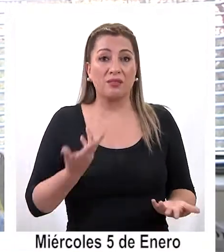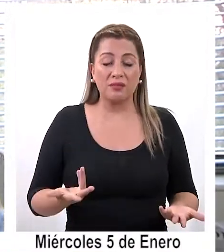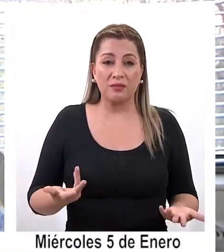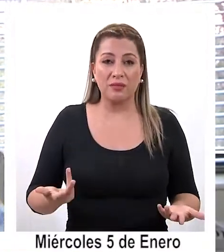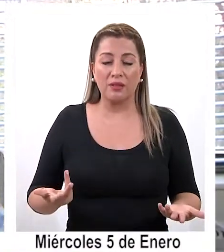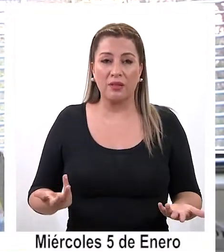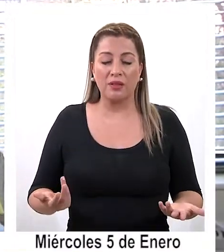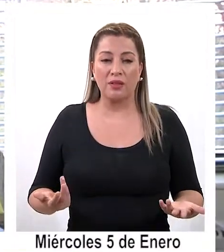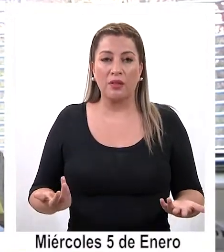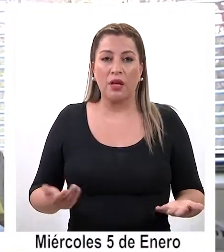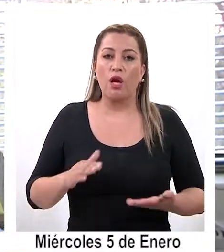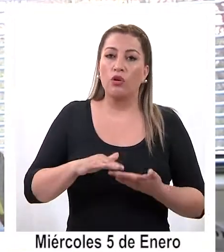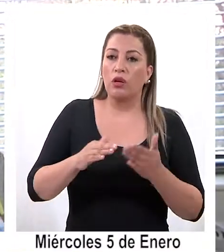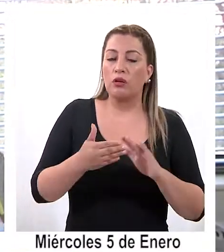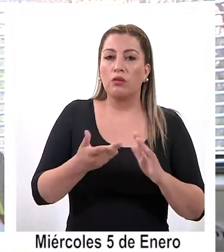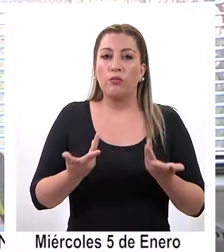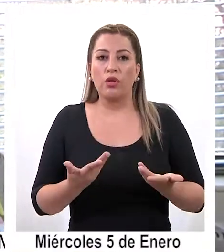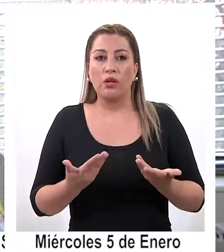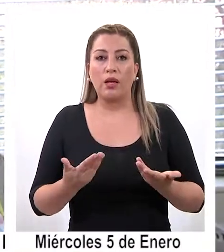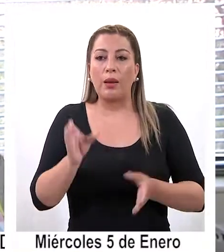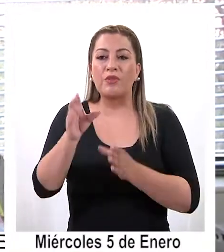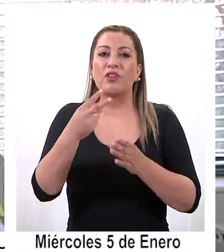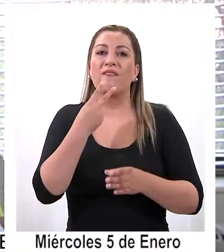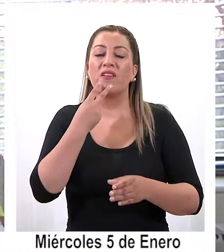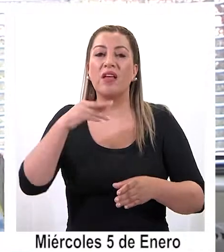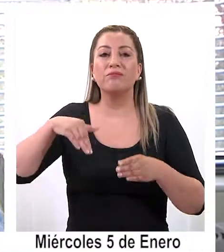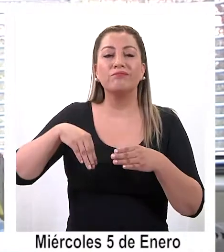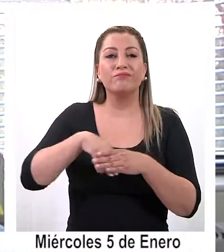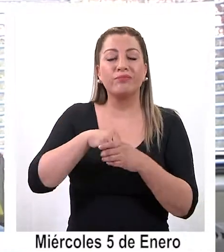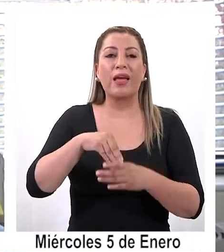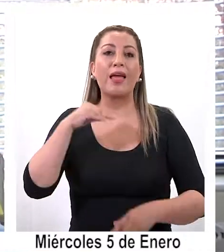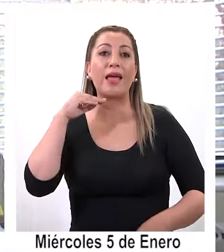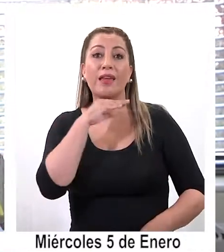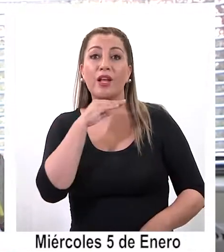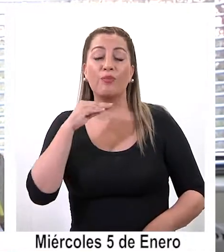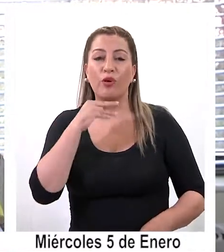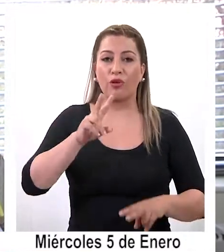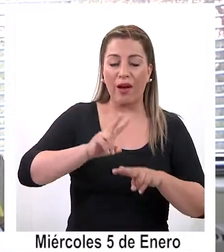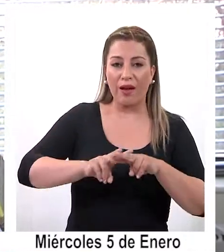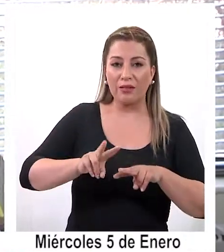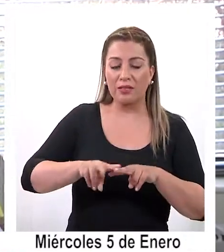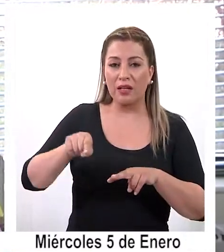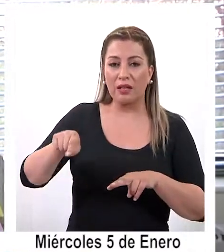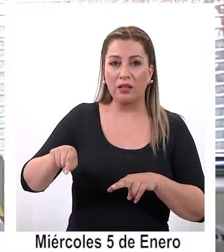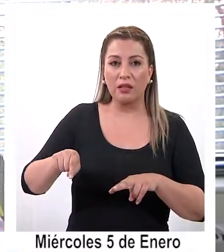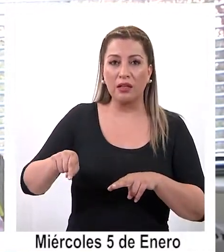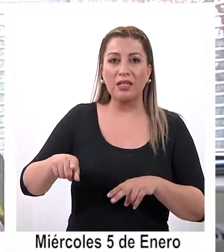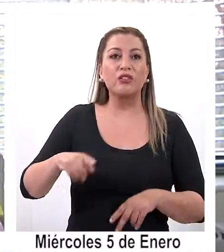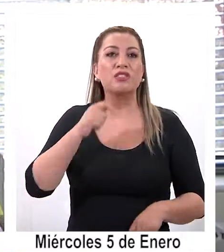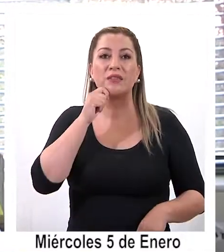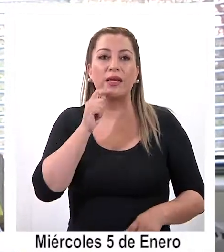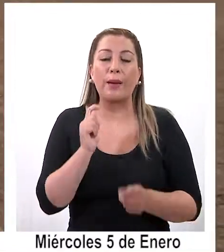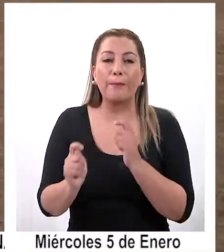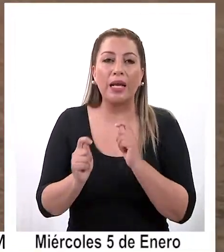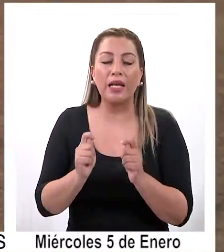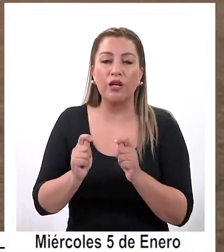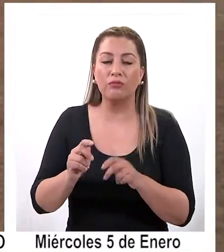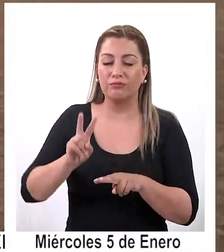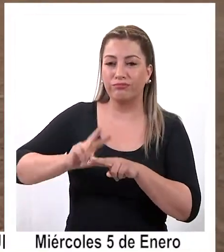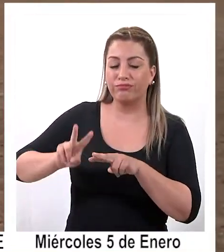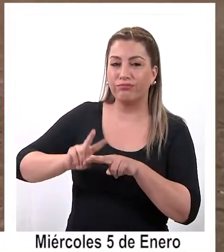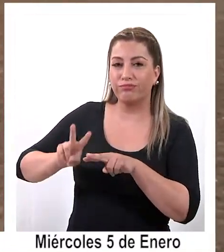hacer, porque lo hemos visto con la comunidad del Morro, es fortalecer ese lugar para que no revista peligro para la gente.